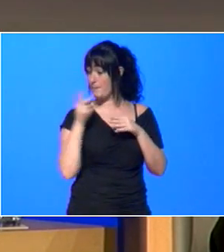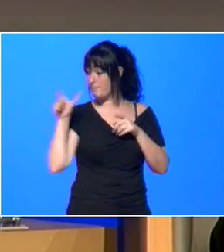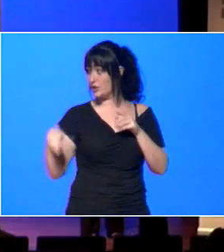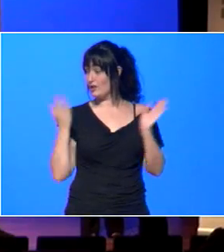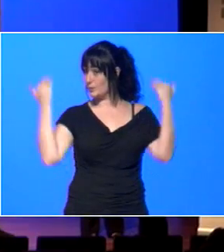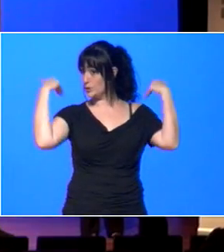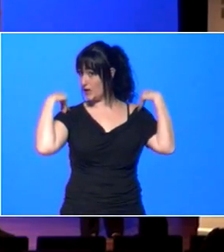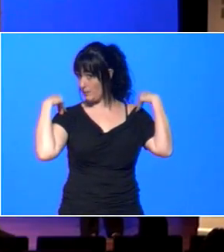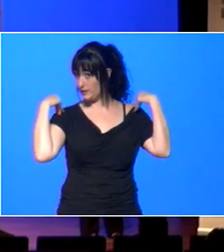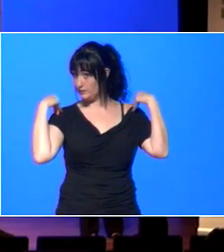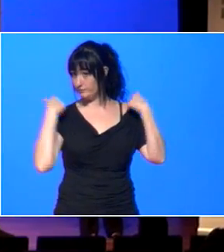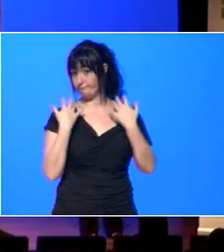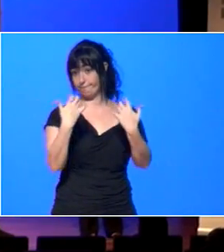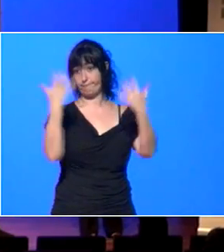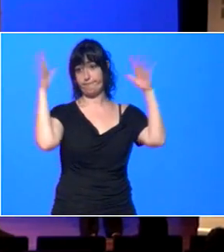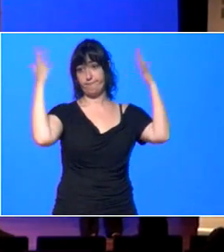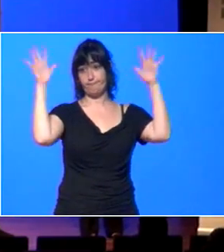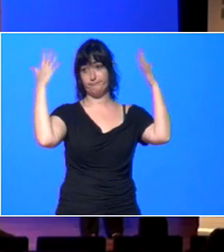esto.